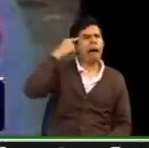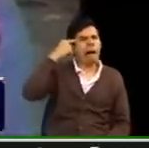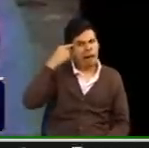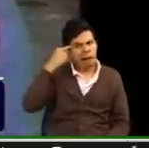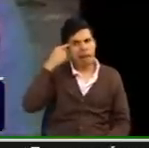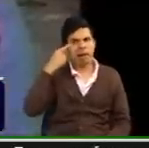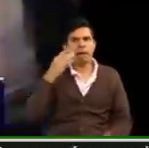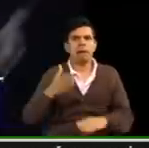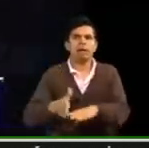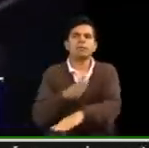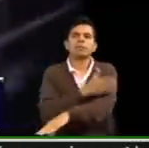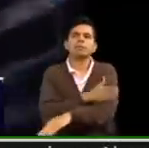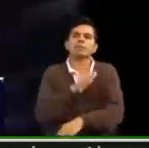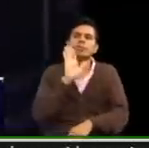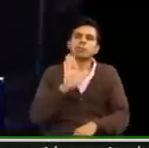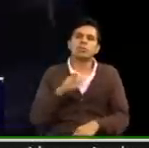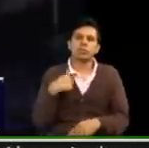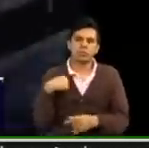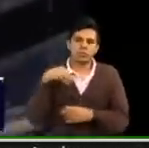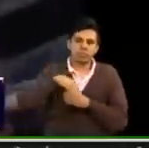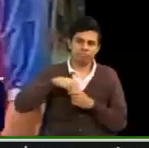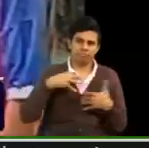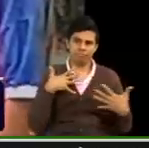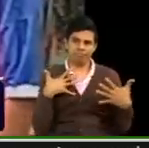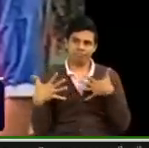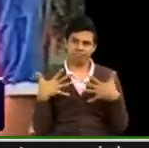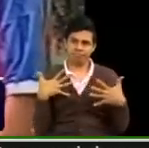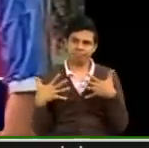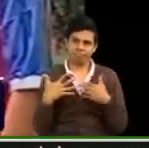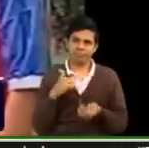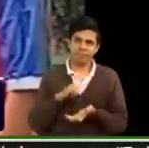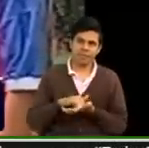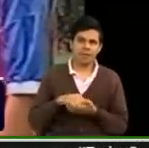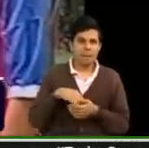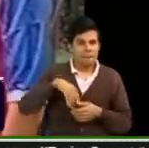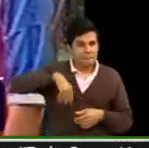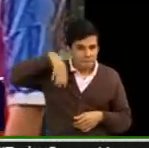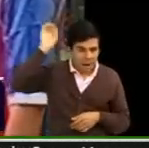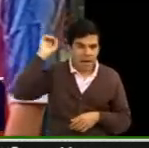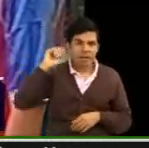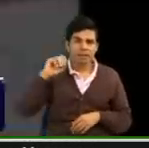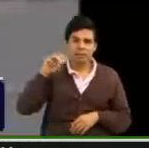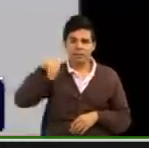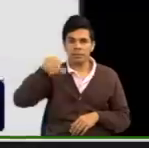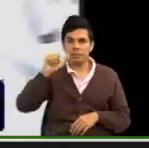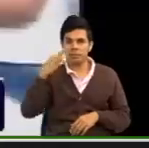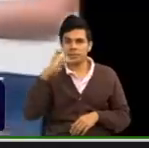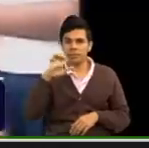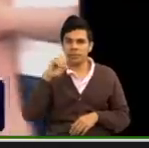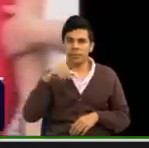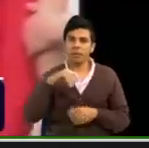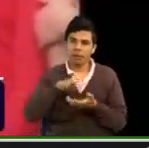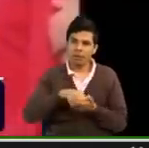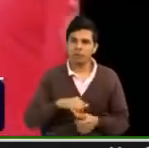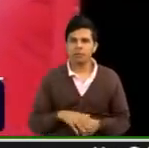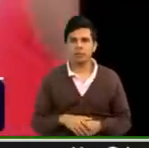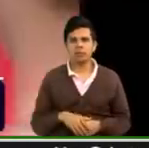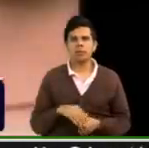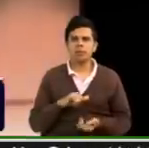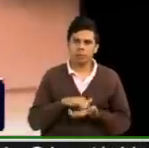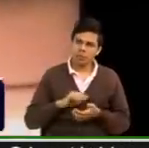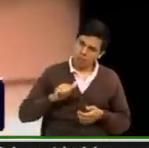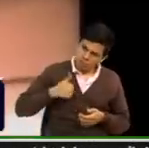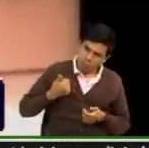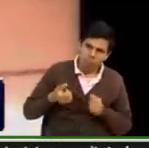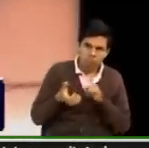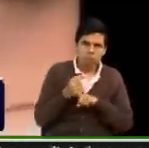los personajes que he interpretado en televisión y sobre todo del personaje que hice como Mateo. Ve, a mí me hubieran brindado una oportunidad como